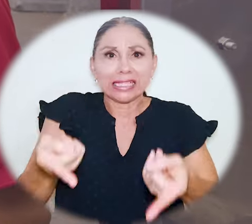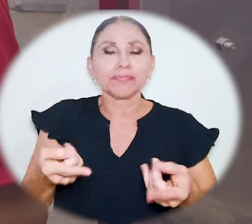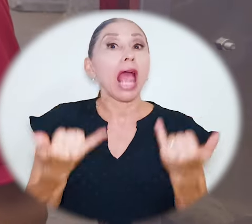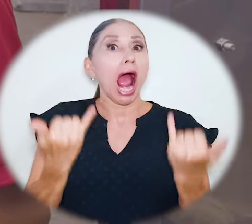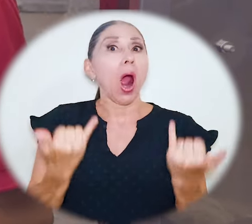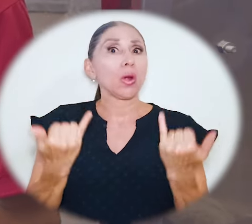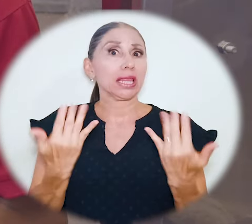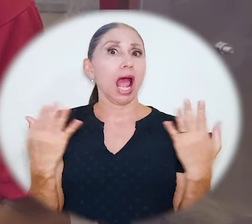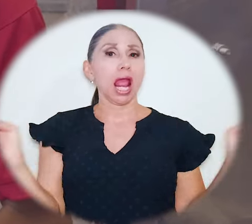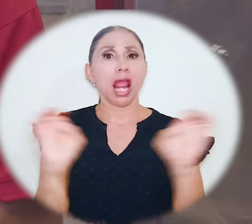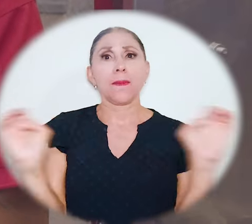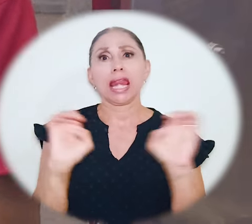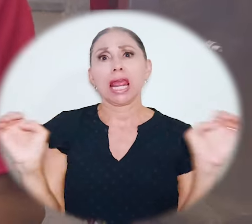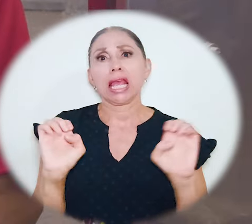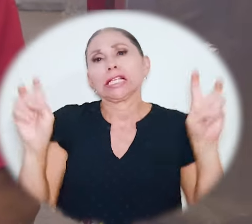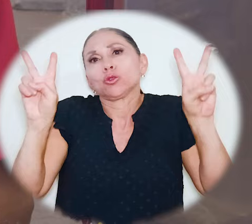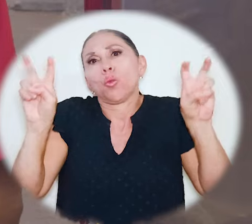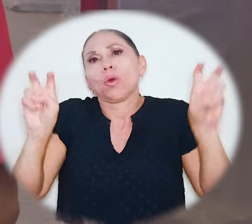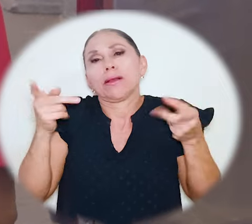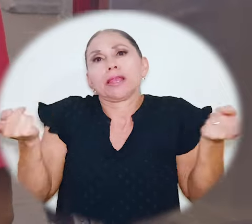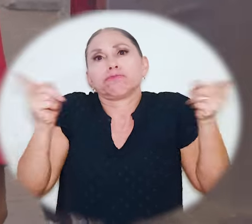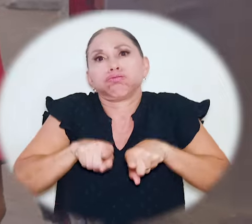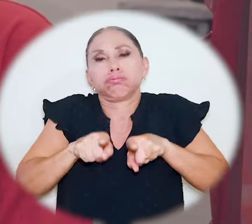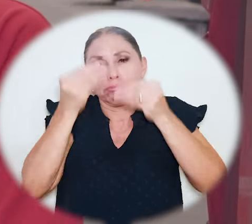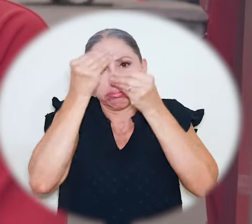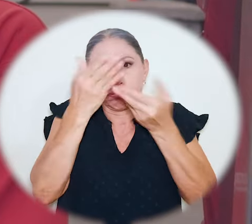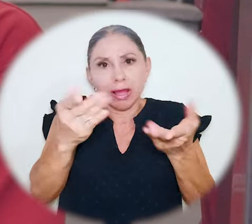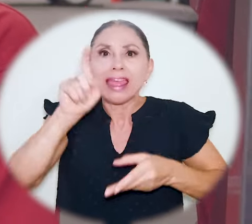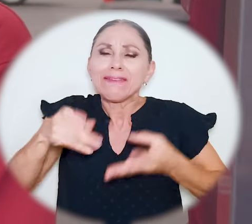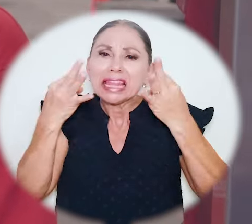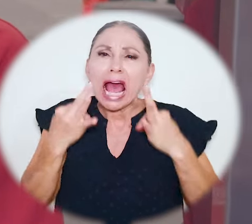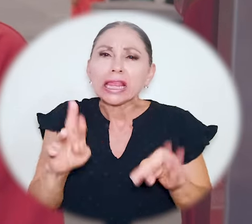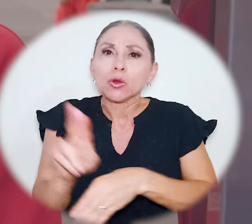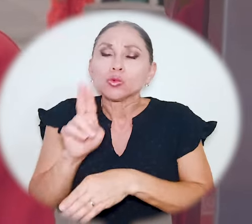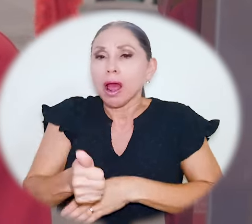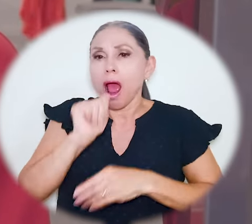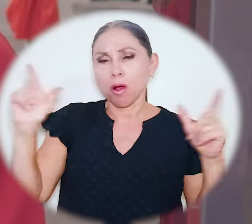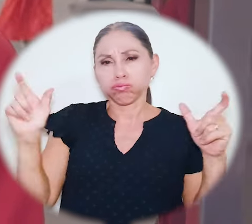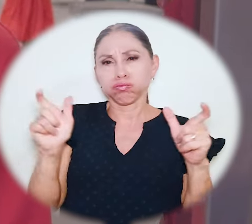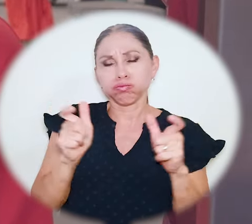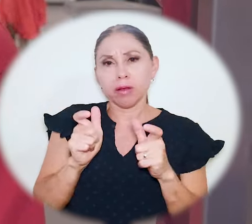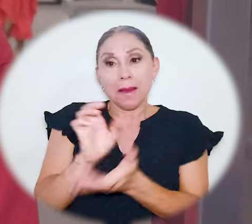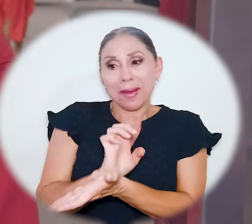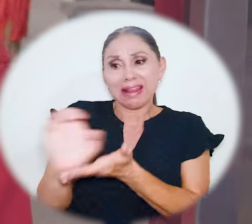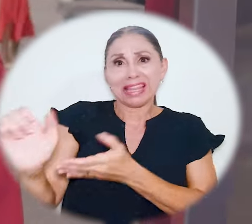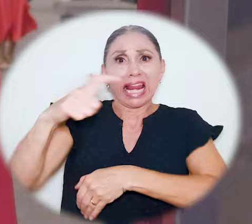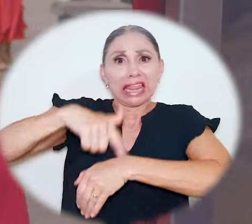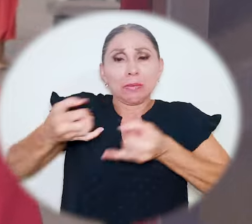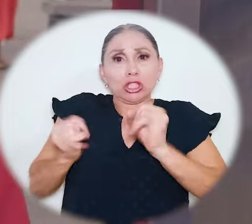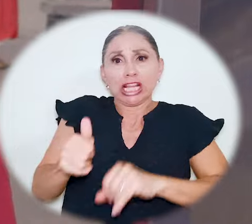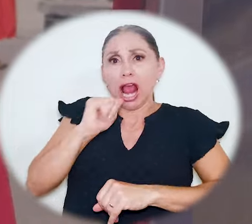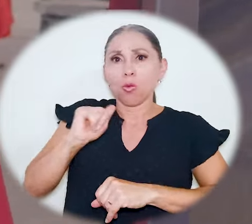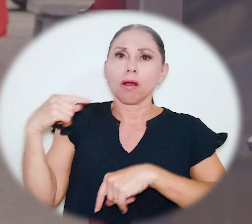con la emergencia que supuestamente está anunciada, hay que tratar de ahorrar lo más posible el agua para evitar esos